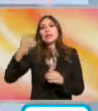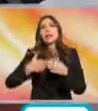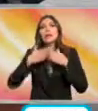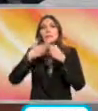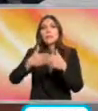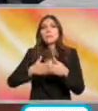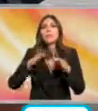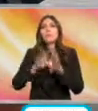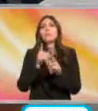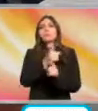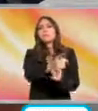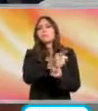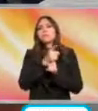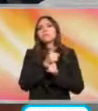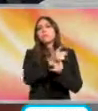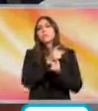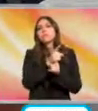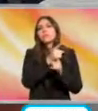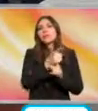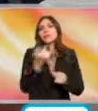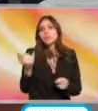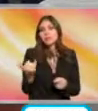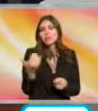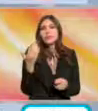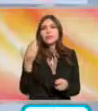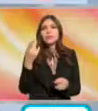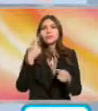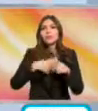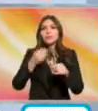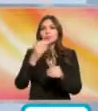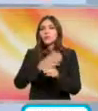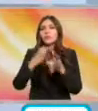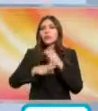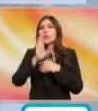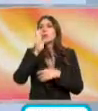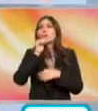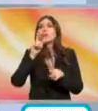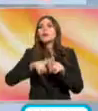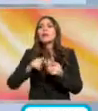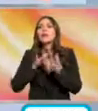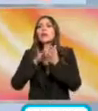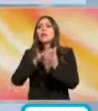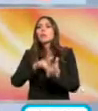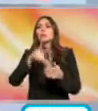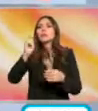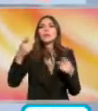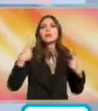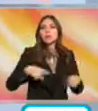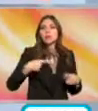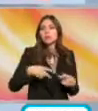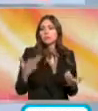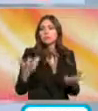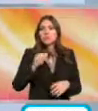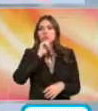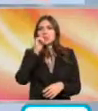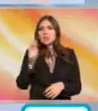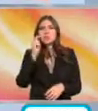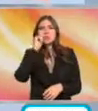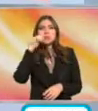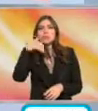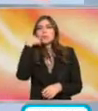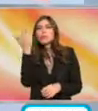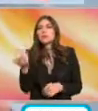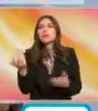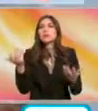agarrarse a cañonazos y bueno, Sí. y saber que no podías esperar cuartel de los piratas, ¿no? Porque era gente que no tenía nada que perder, que lo único que quería